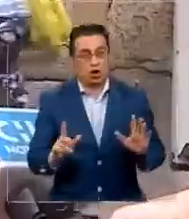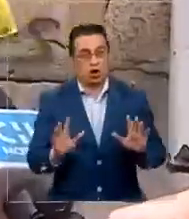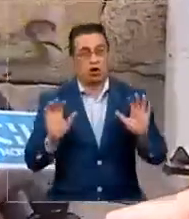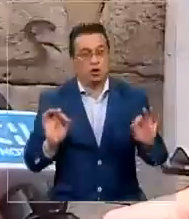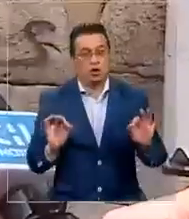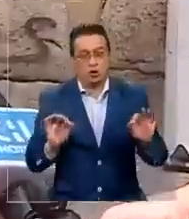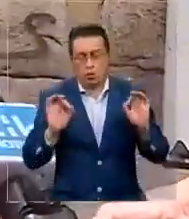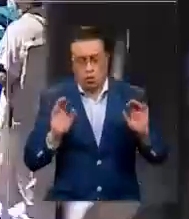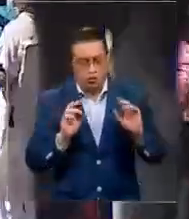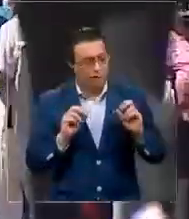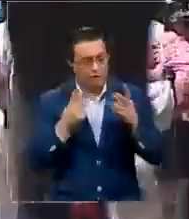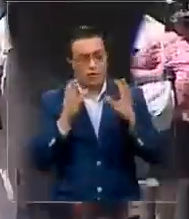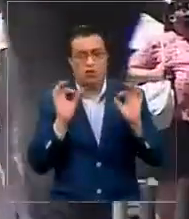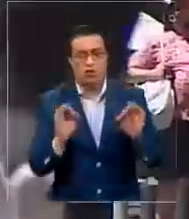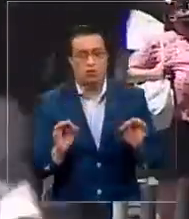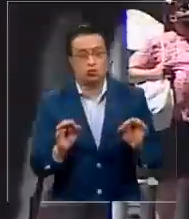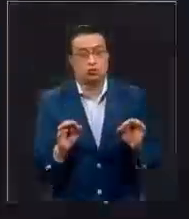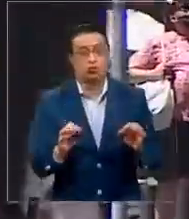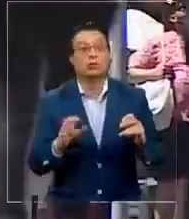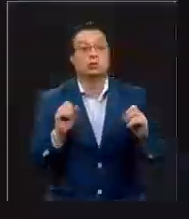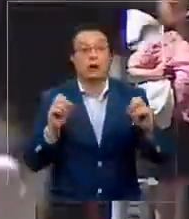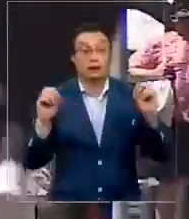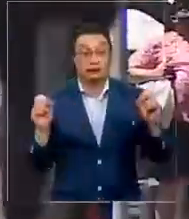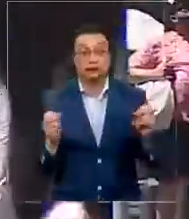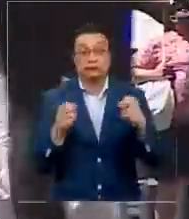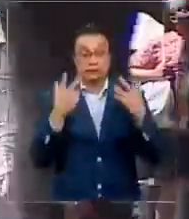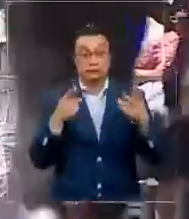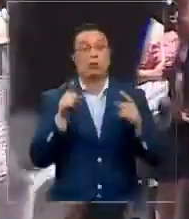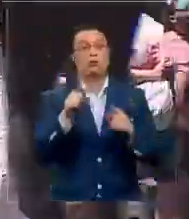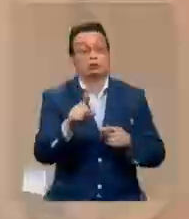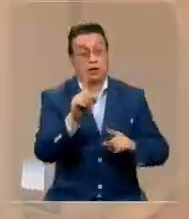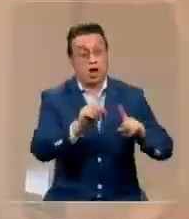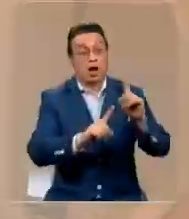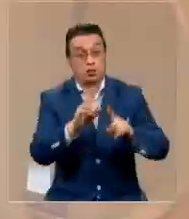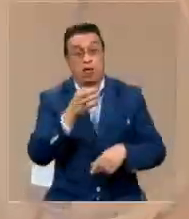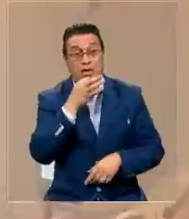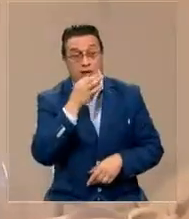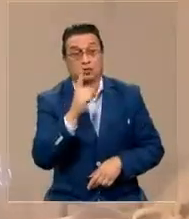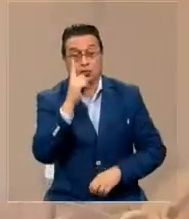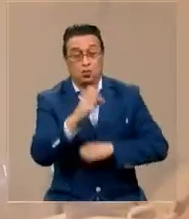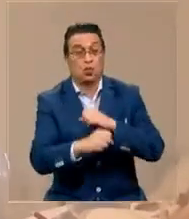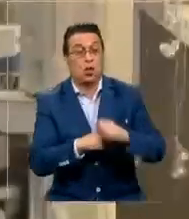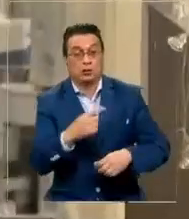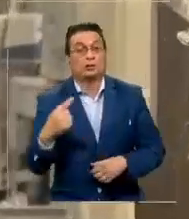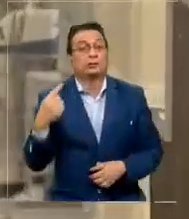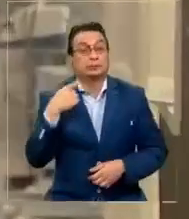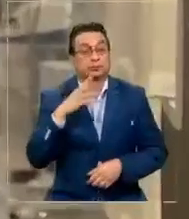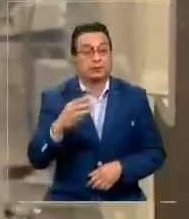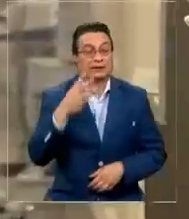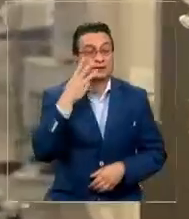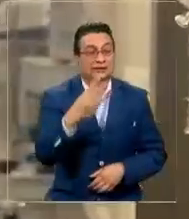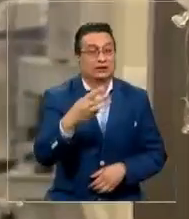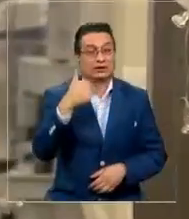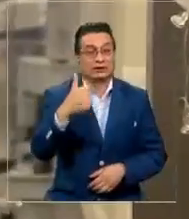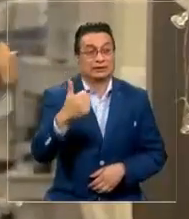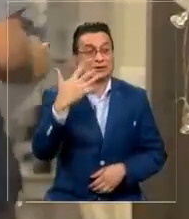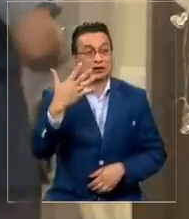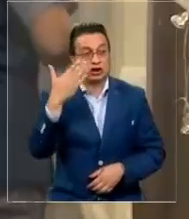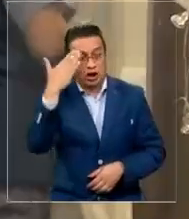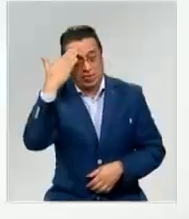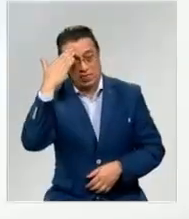lo sobrevivimos. Como sobrevivientes se definen algunos ante un año que nos golpeó sus 365